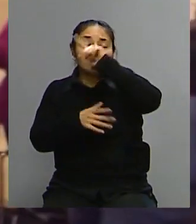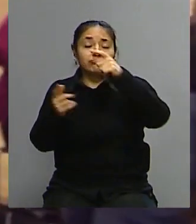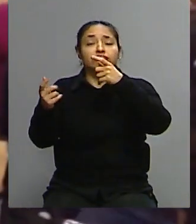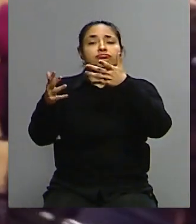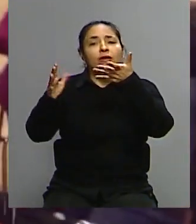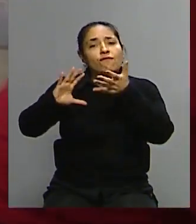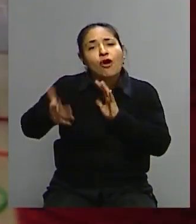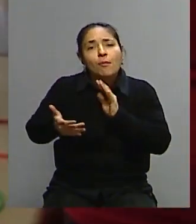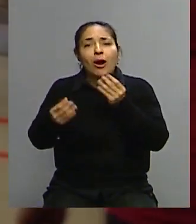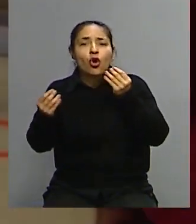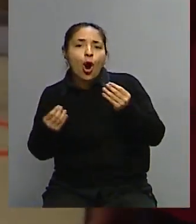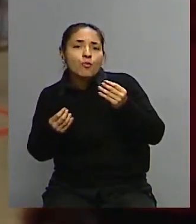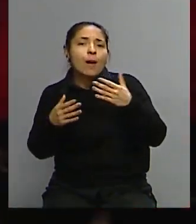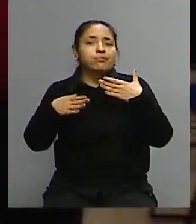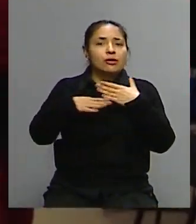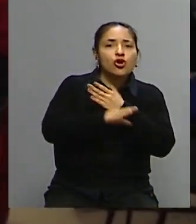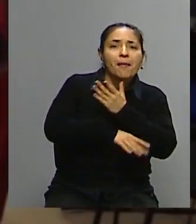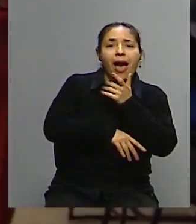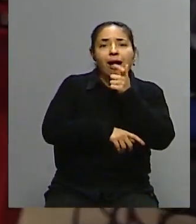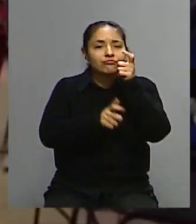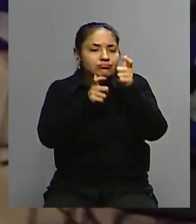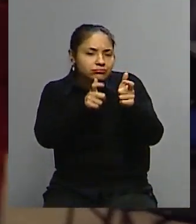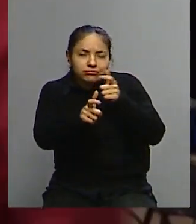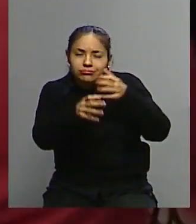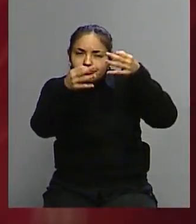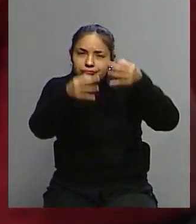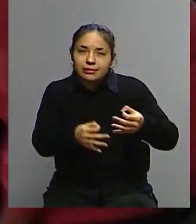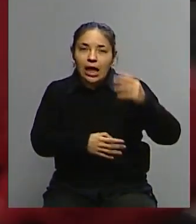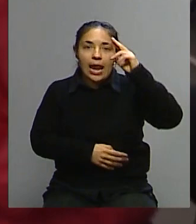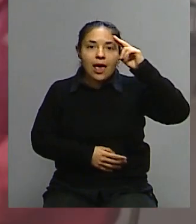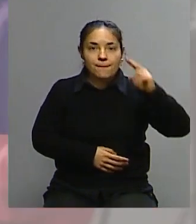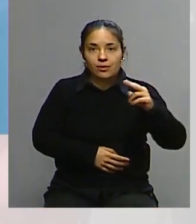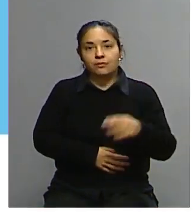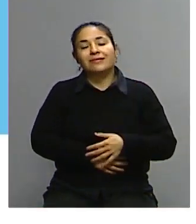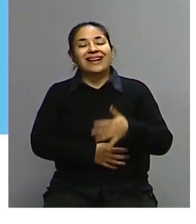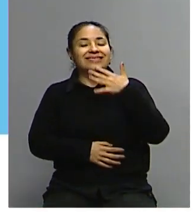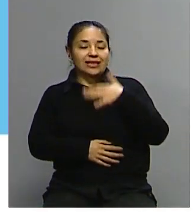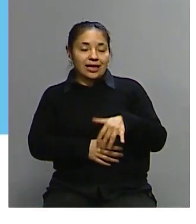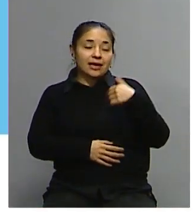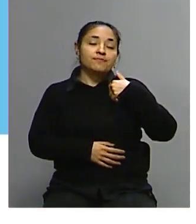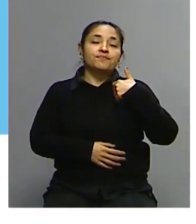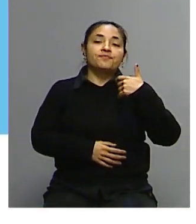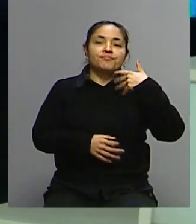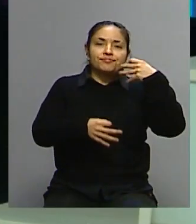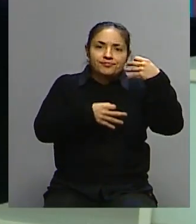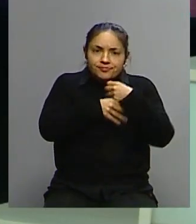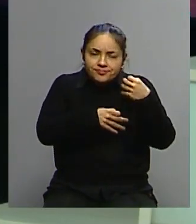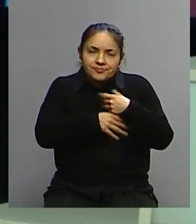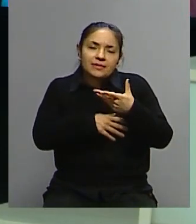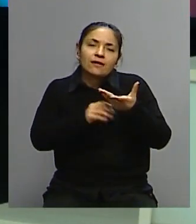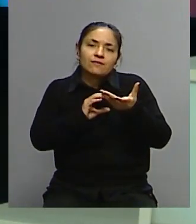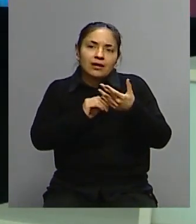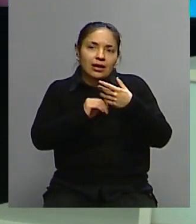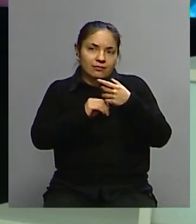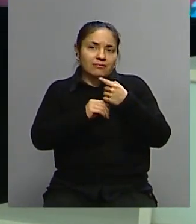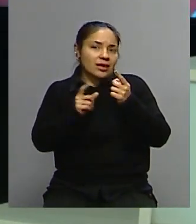respetuoso. En eso de por ahí entender y educarnos, me parece que es un proceso que todos tenemos que llevar adelante, como lo estamos llevando en